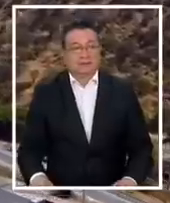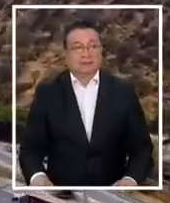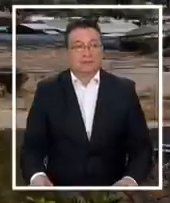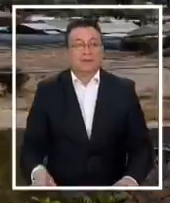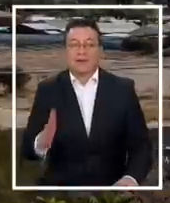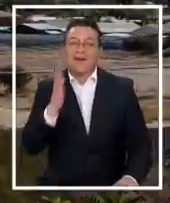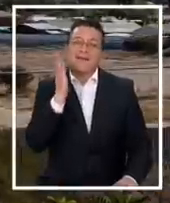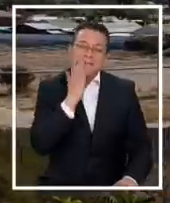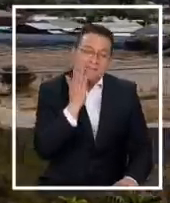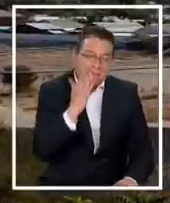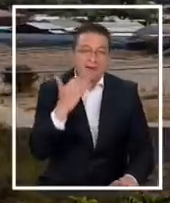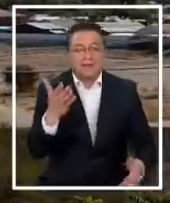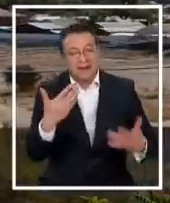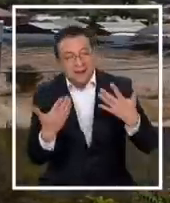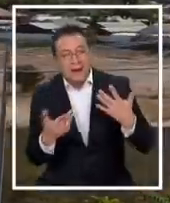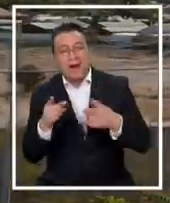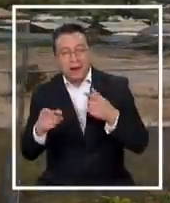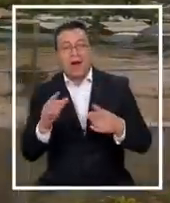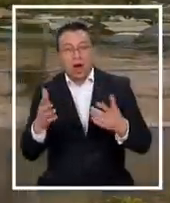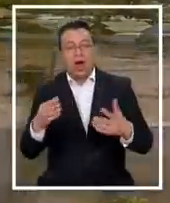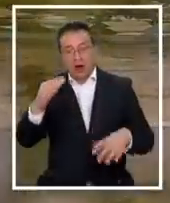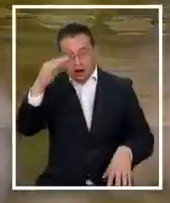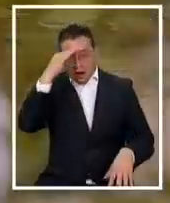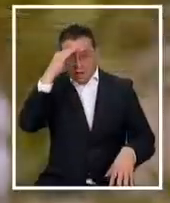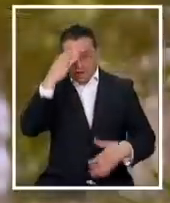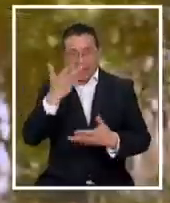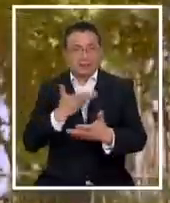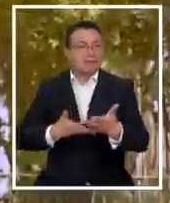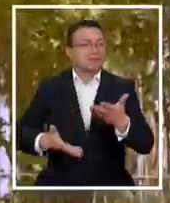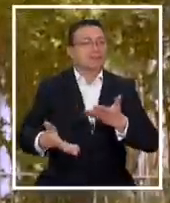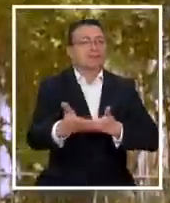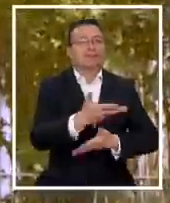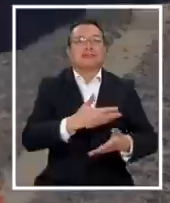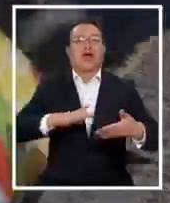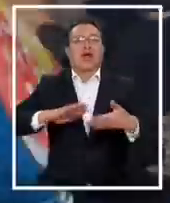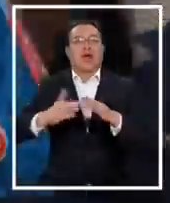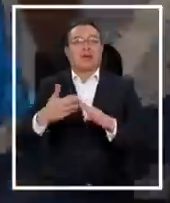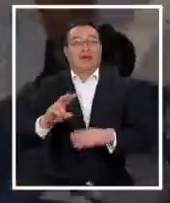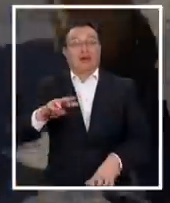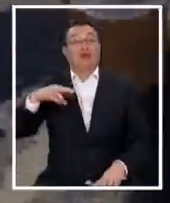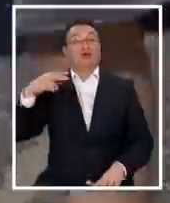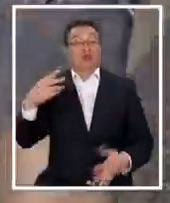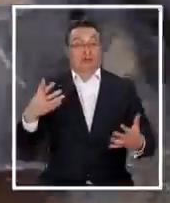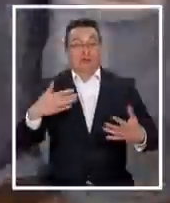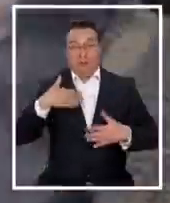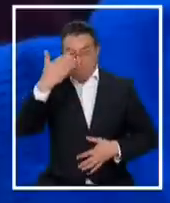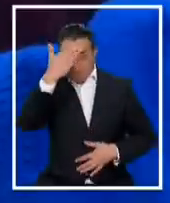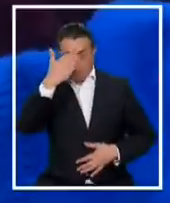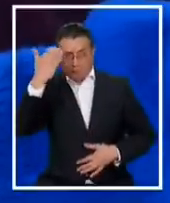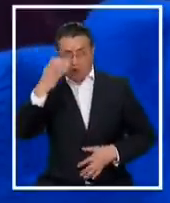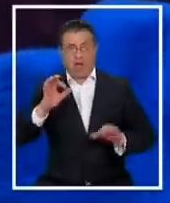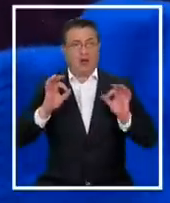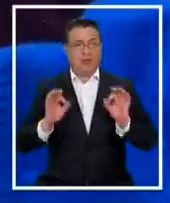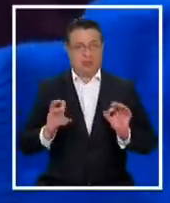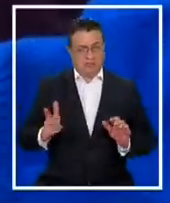Su simpatía y carisma le han permitido construir confianzas entre la comunidad. Dueño de un estilo profesional